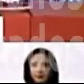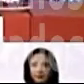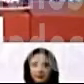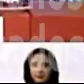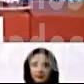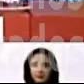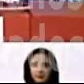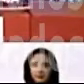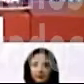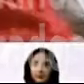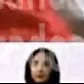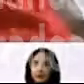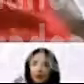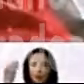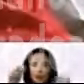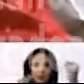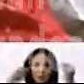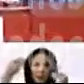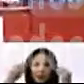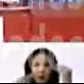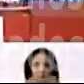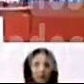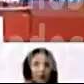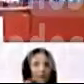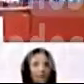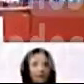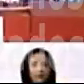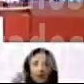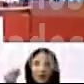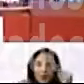Ya yo lo estoy pensando. Y ahí comienza el intento.